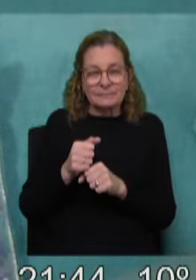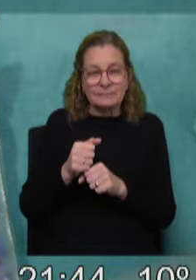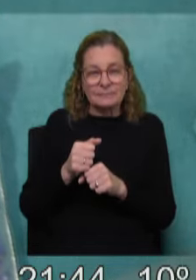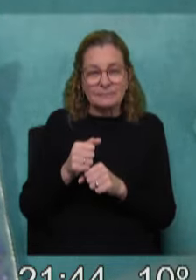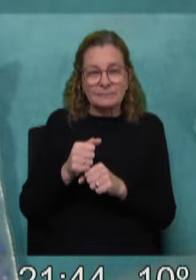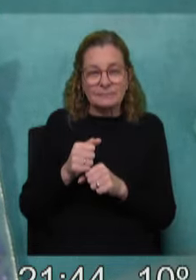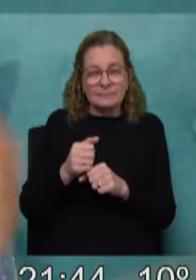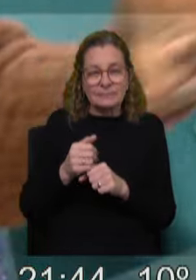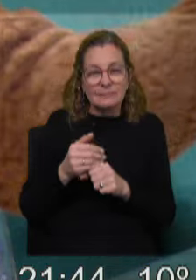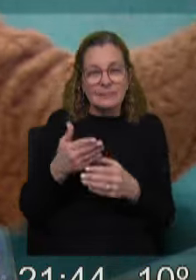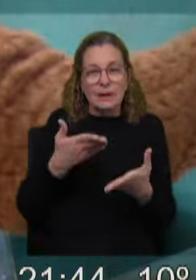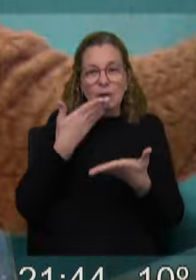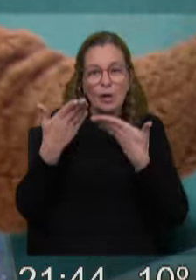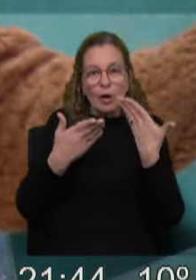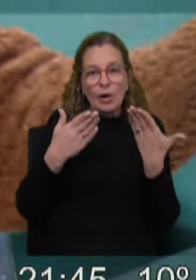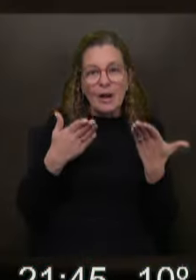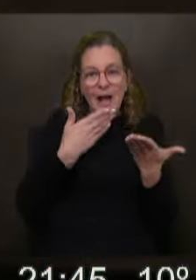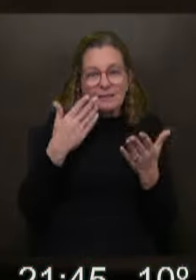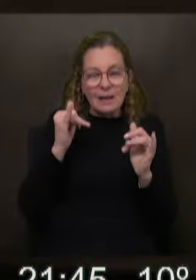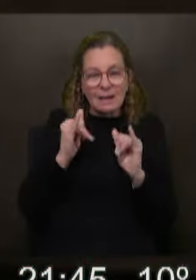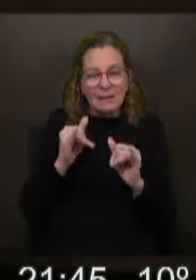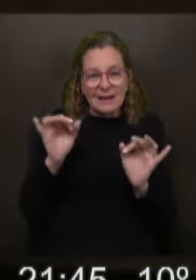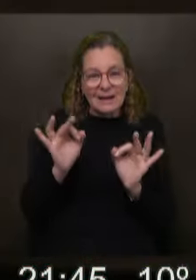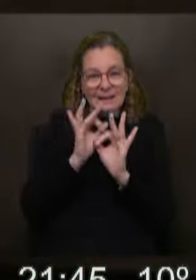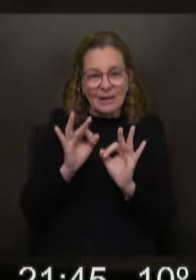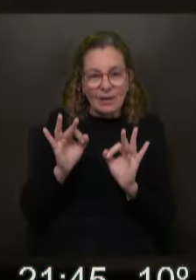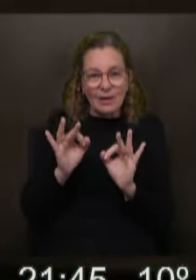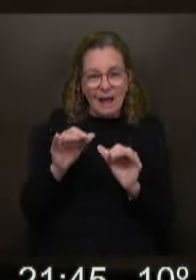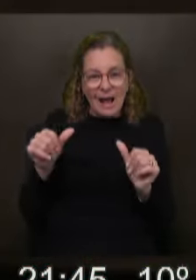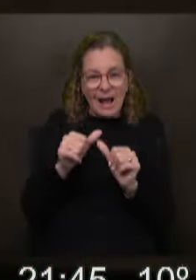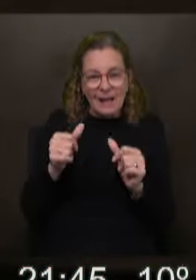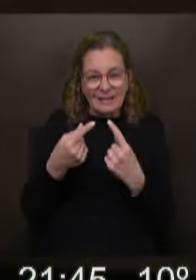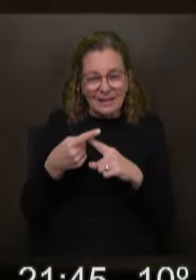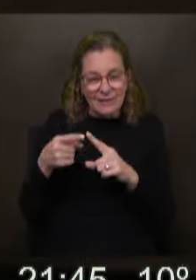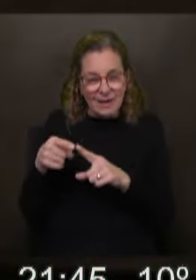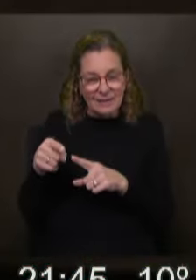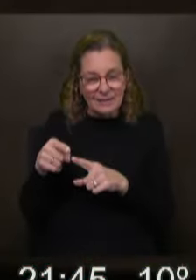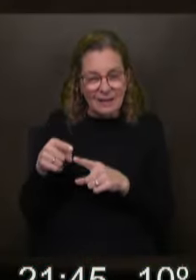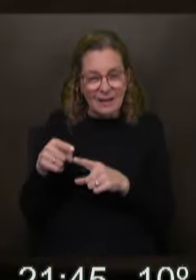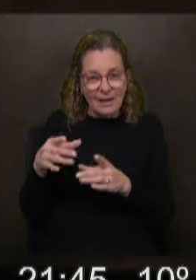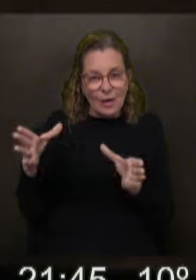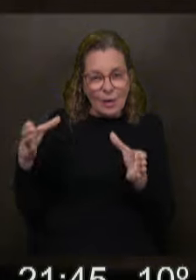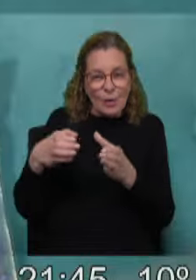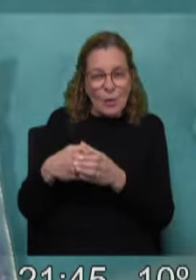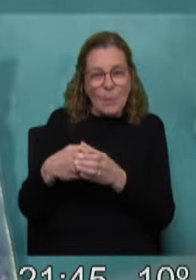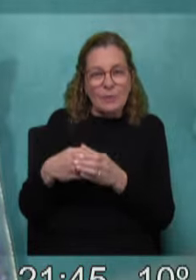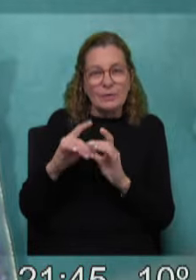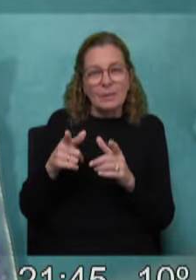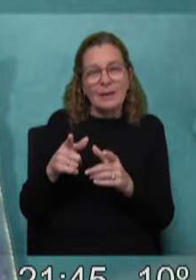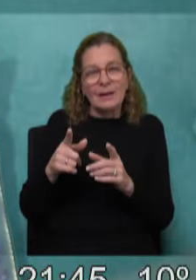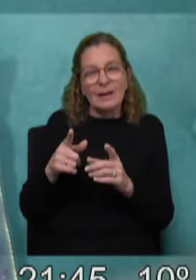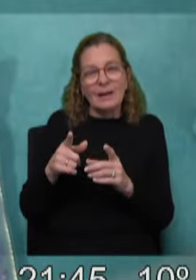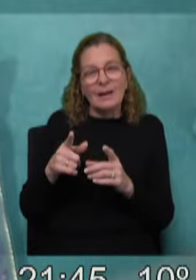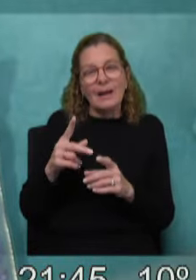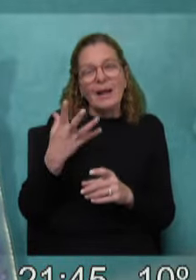El coro que me decías, sí, no, cantan. Si cantan sí, contigo claro. Letras o también hacen de banda en algún punto. Bueno, tienen